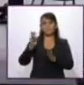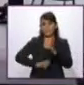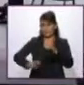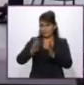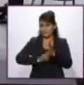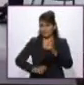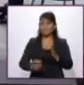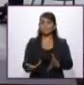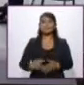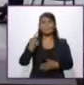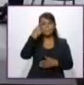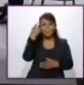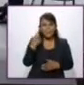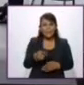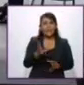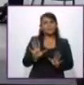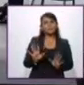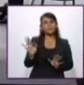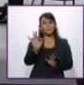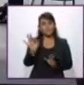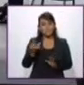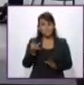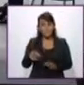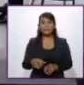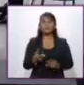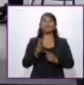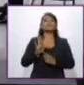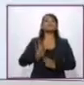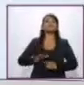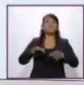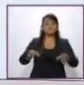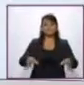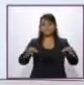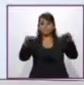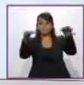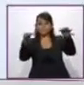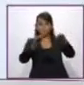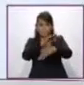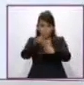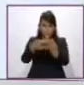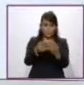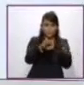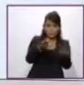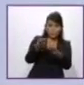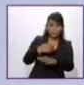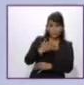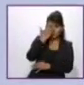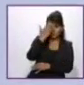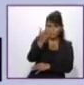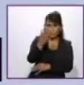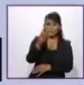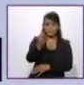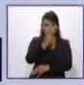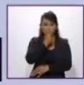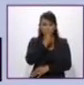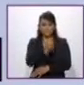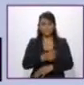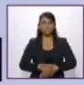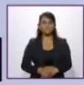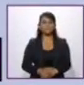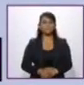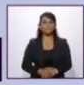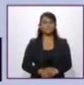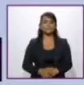responsabilidad exista la obligación de hacer pública esta declaración? 60 segundos, candidato. Yo creo que hay